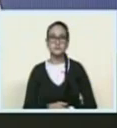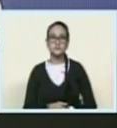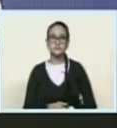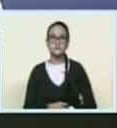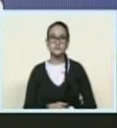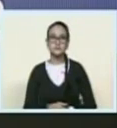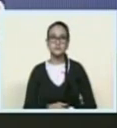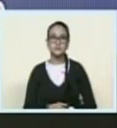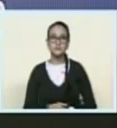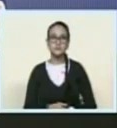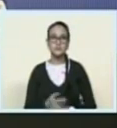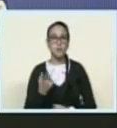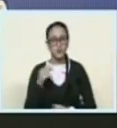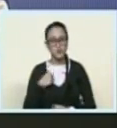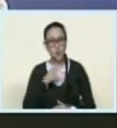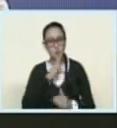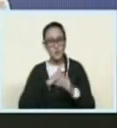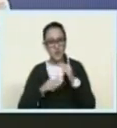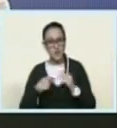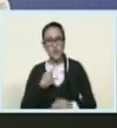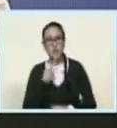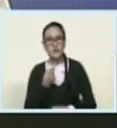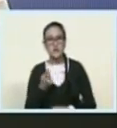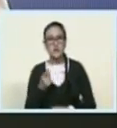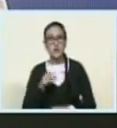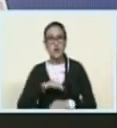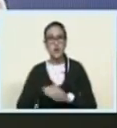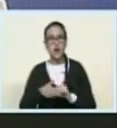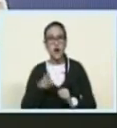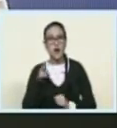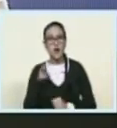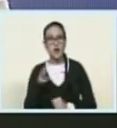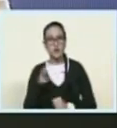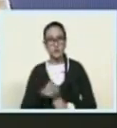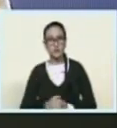condiciones, con humildad te lo digo, Héctor Rodríguez,